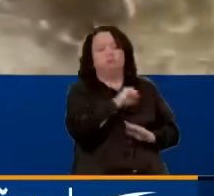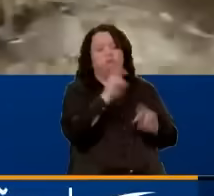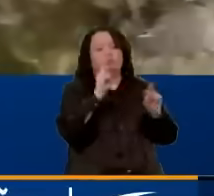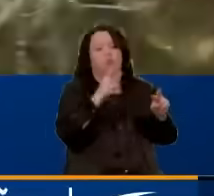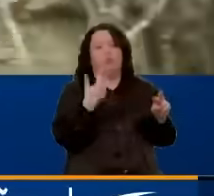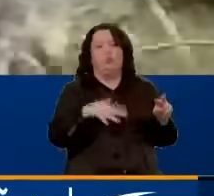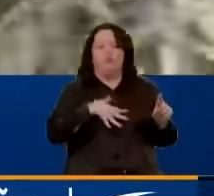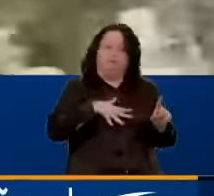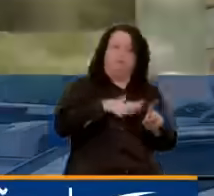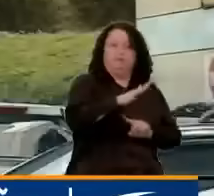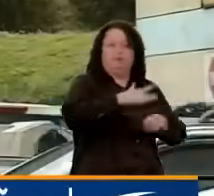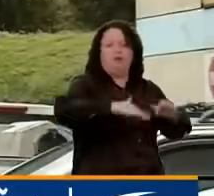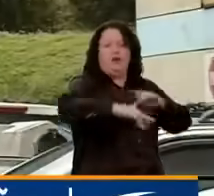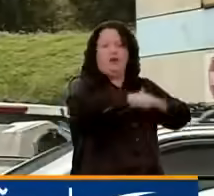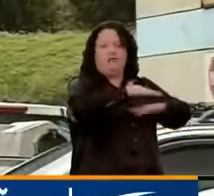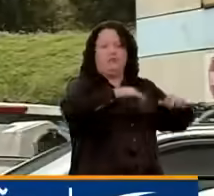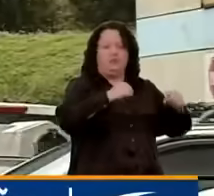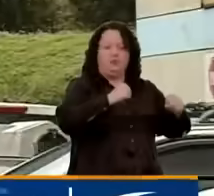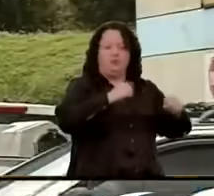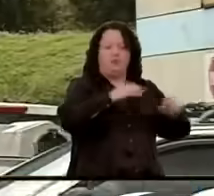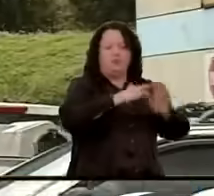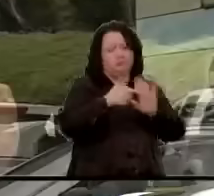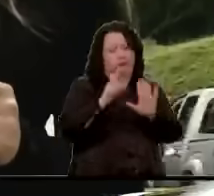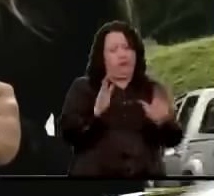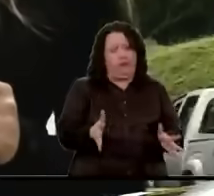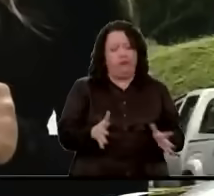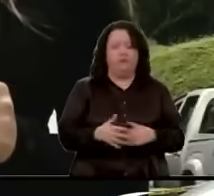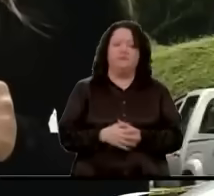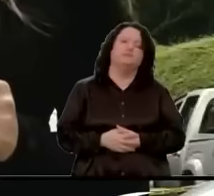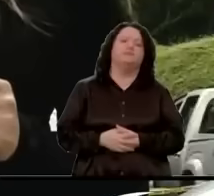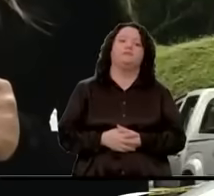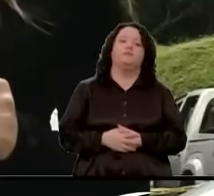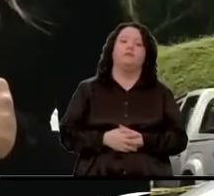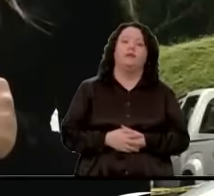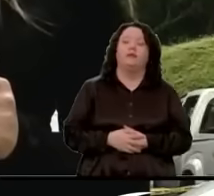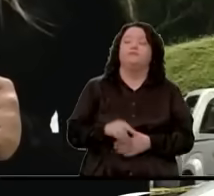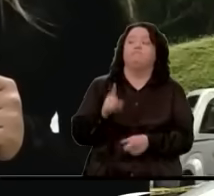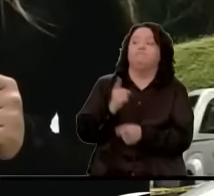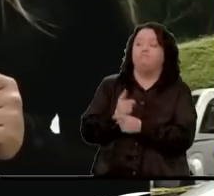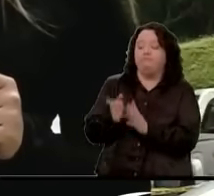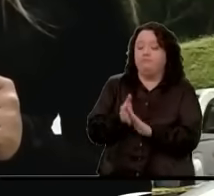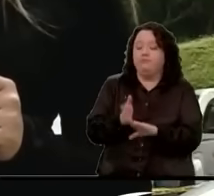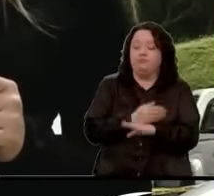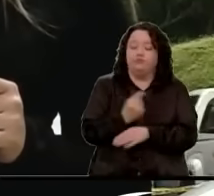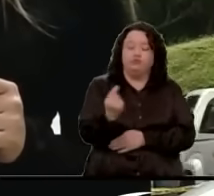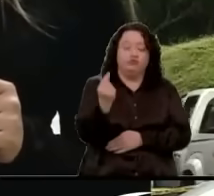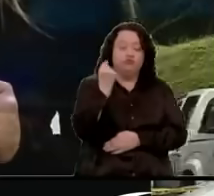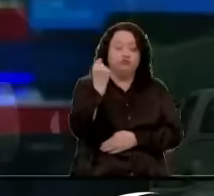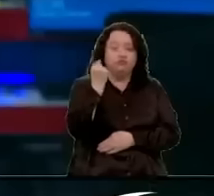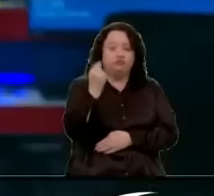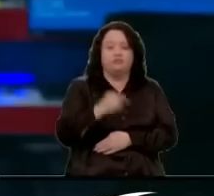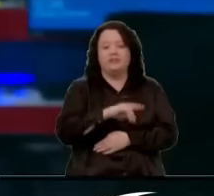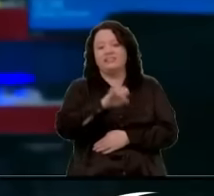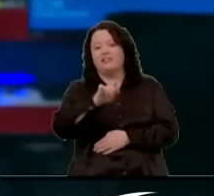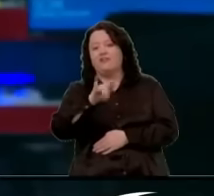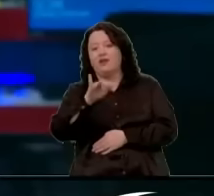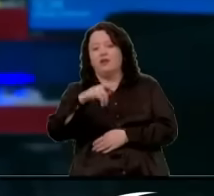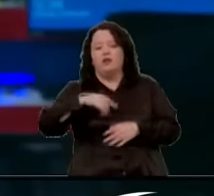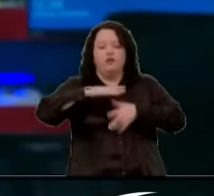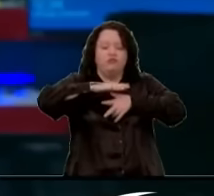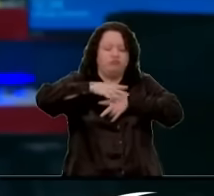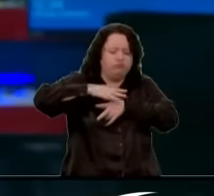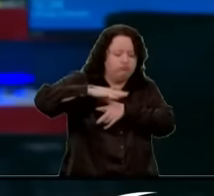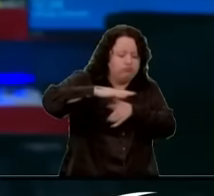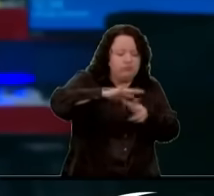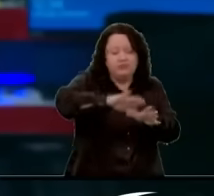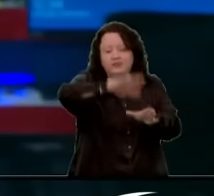esa afectación ambiental de los cerros orientales. Jessica, entre tanto, hace algunos minutos Estefany Valencia hizo un sobrevuelo por el